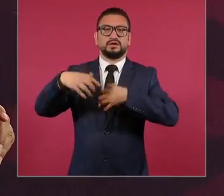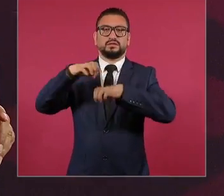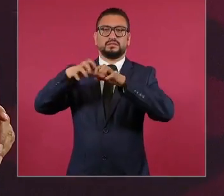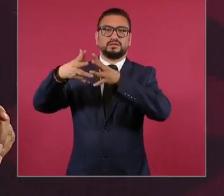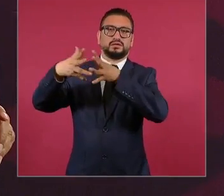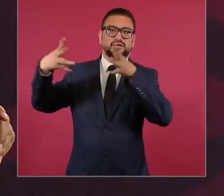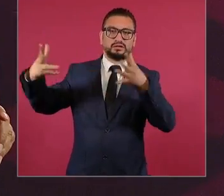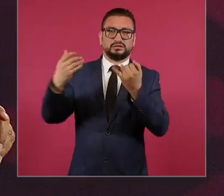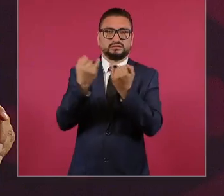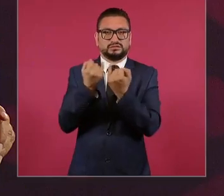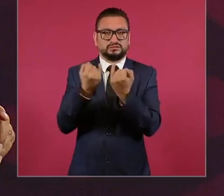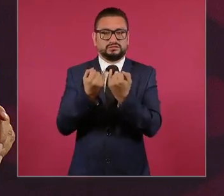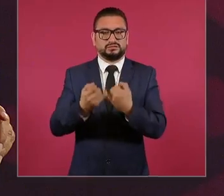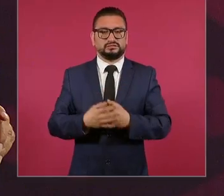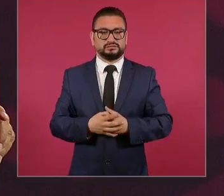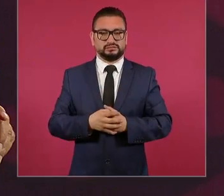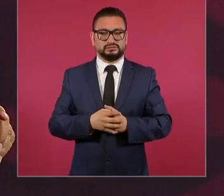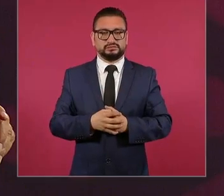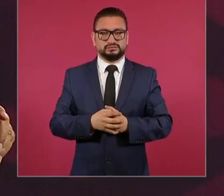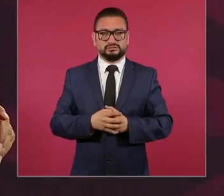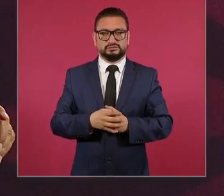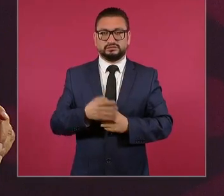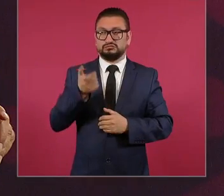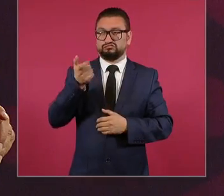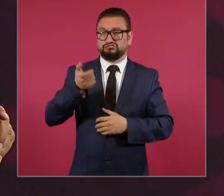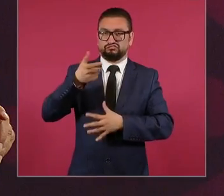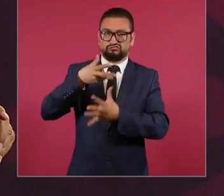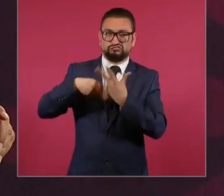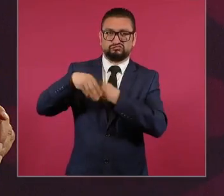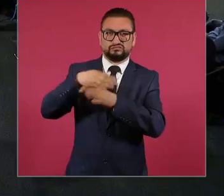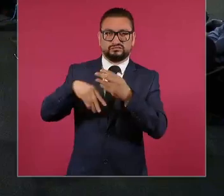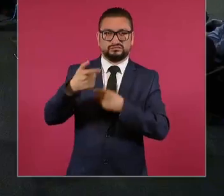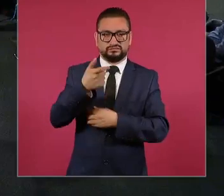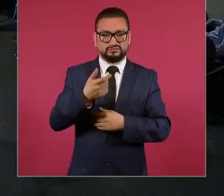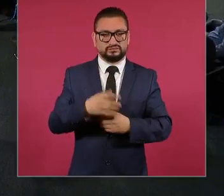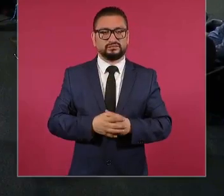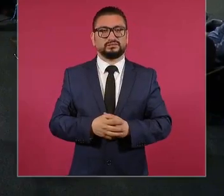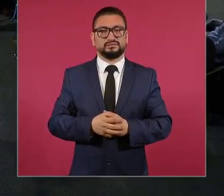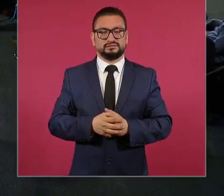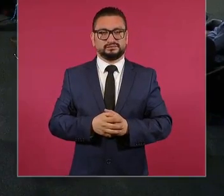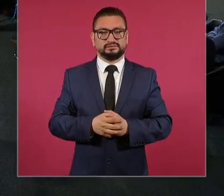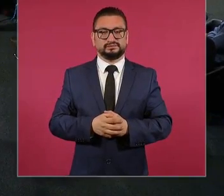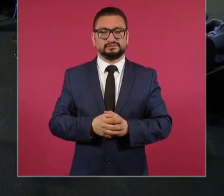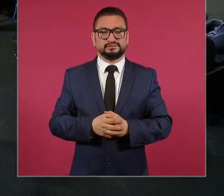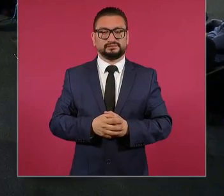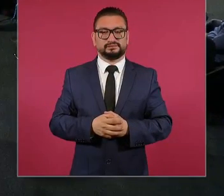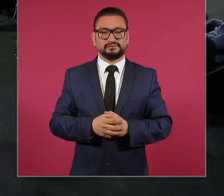económicas, financieras,